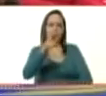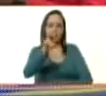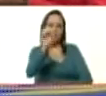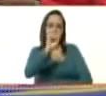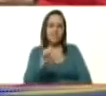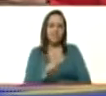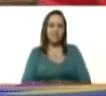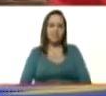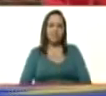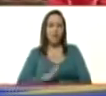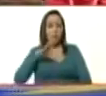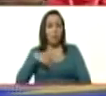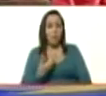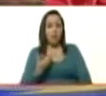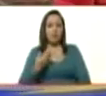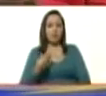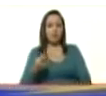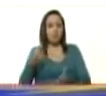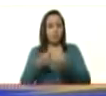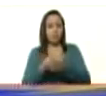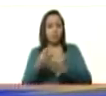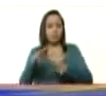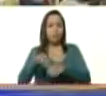Anótese en Conviasa.